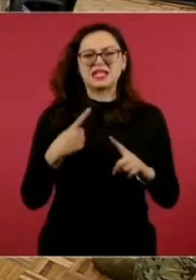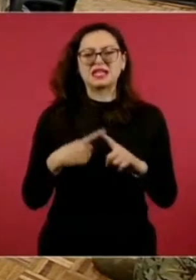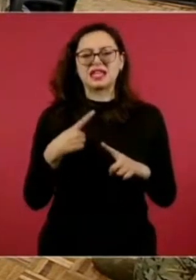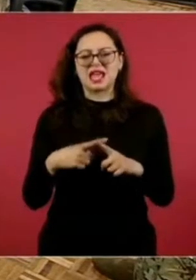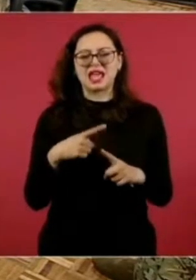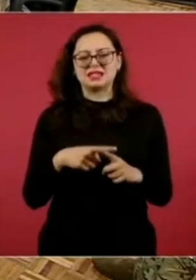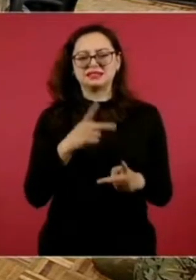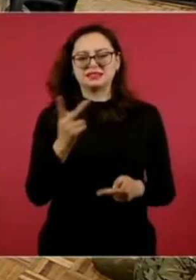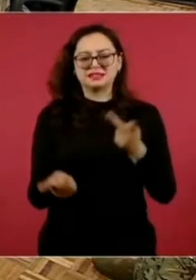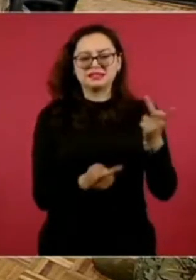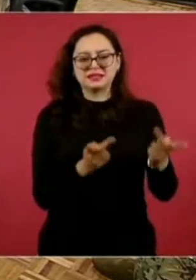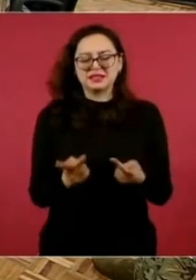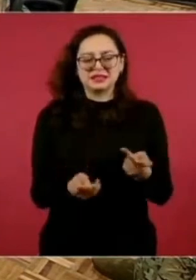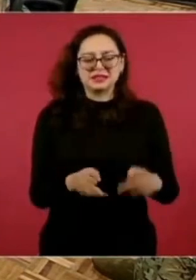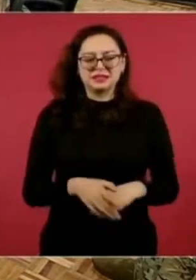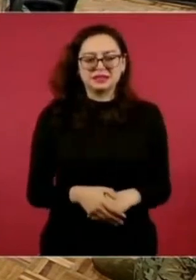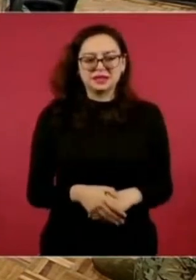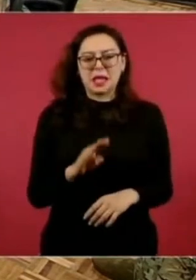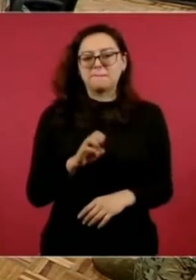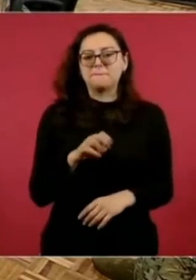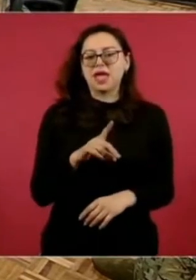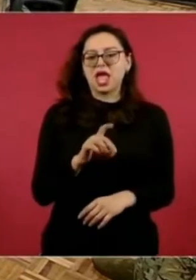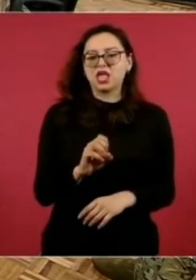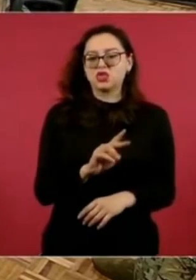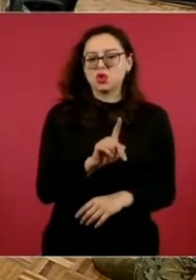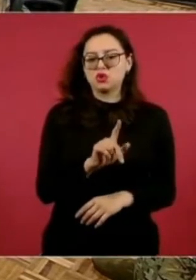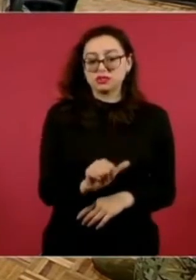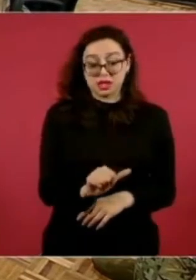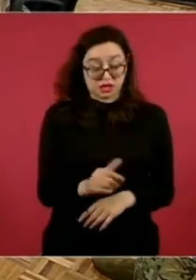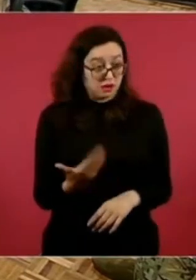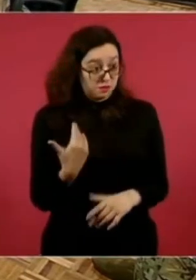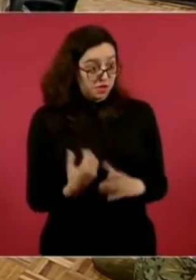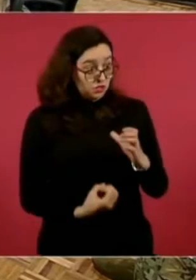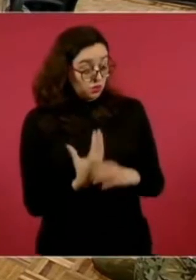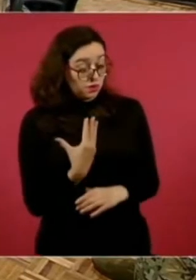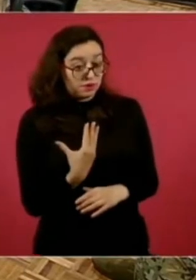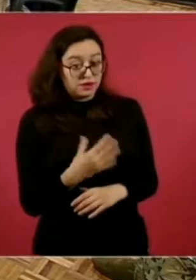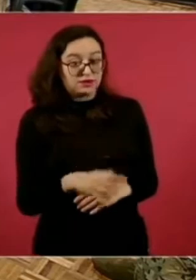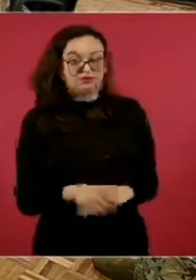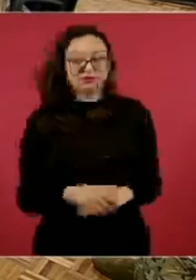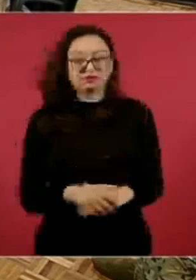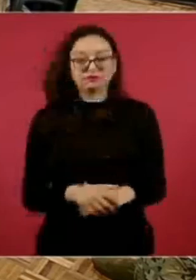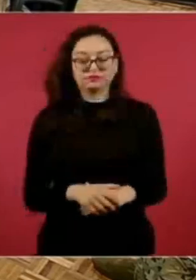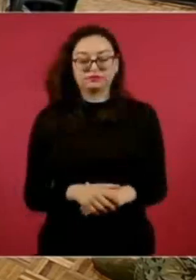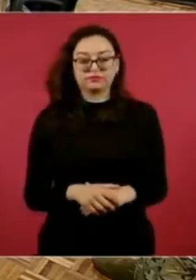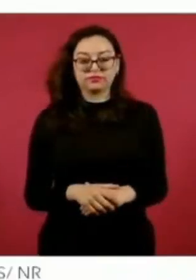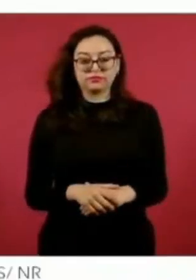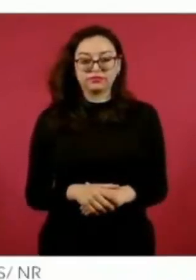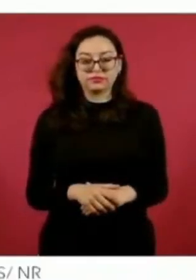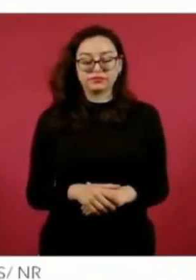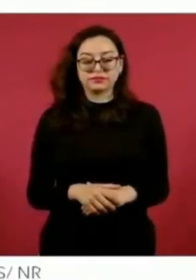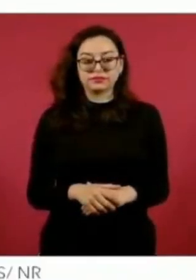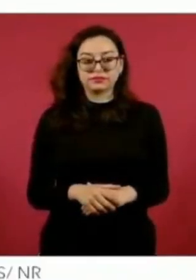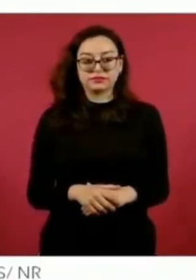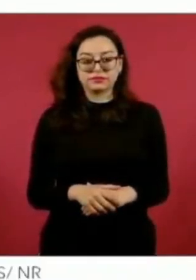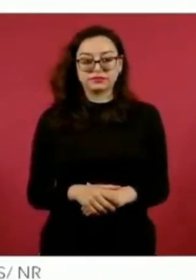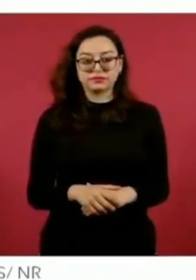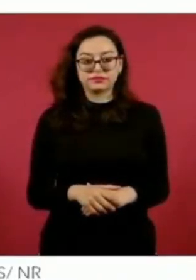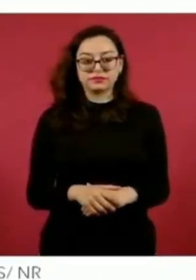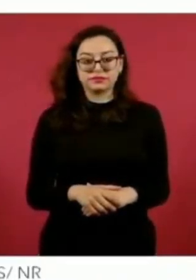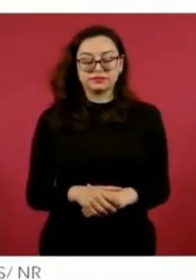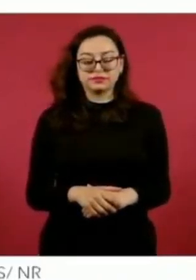De Mendoza y Blanco. ¿Y es nueva? Sí, es de este fin de semana. La otra, que es la